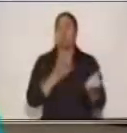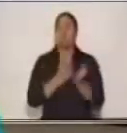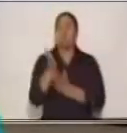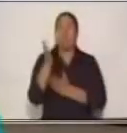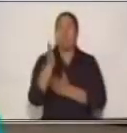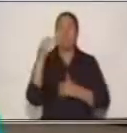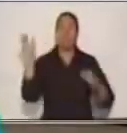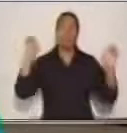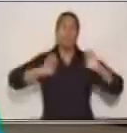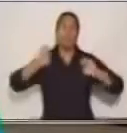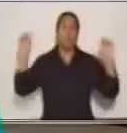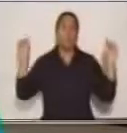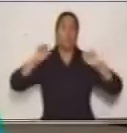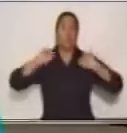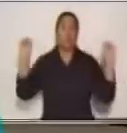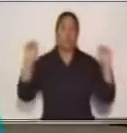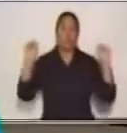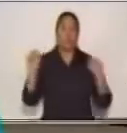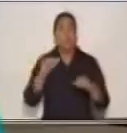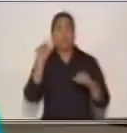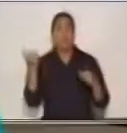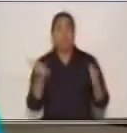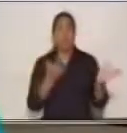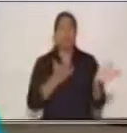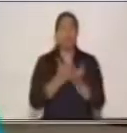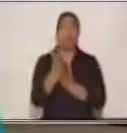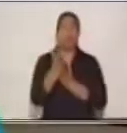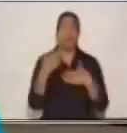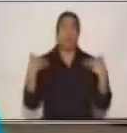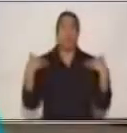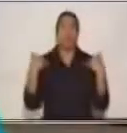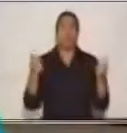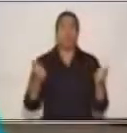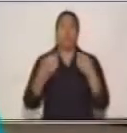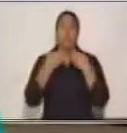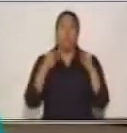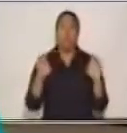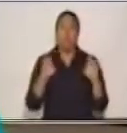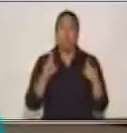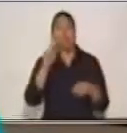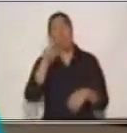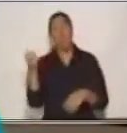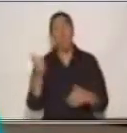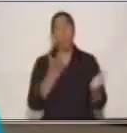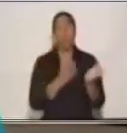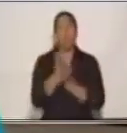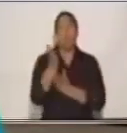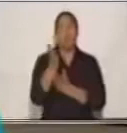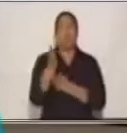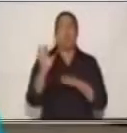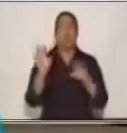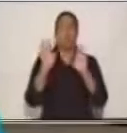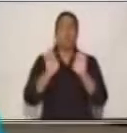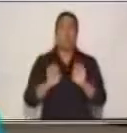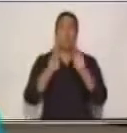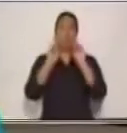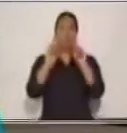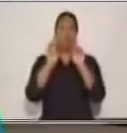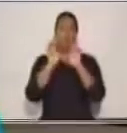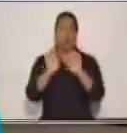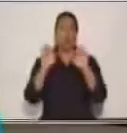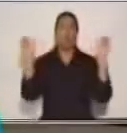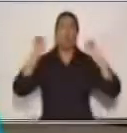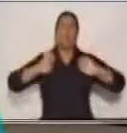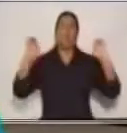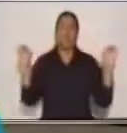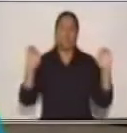deporte, el derecho a la salud pública y el derecho a la educación física. Los van a ilustrar en